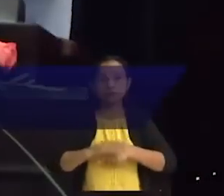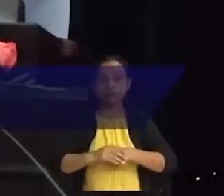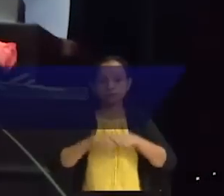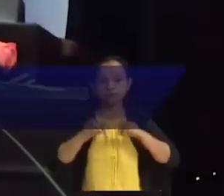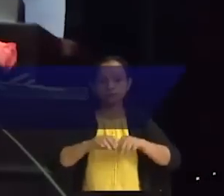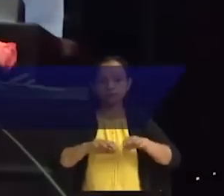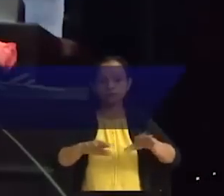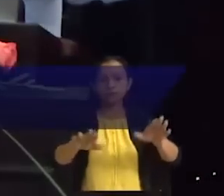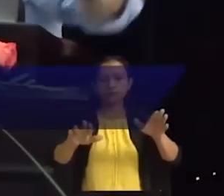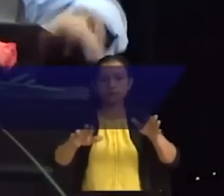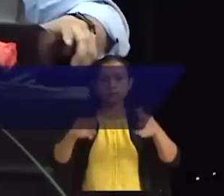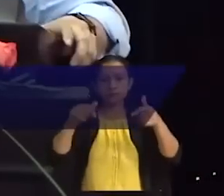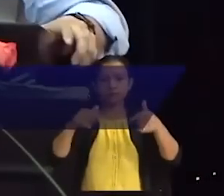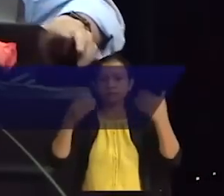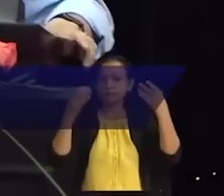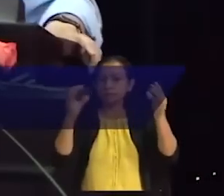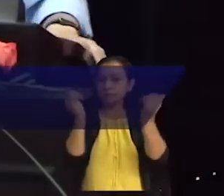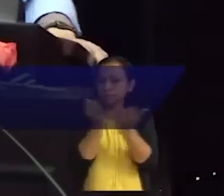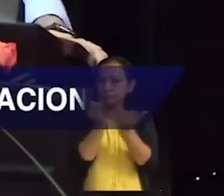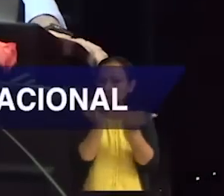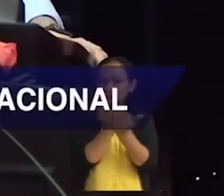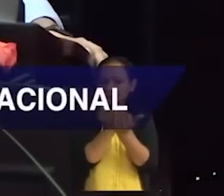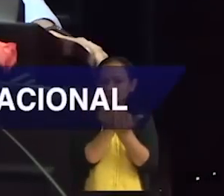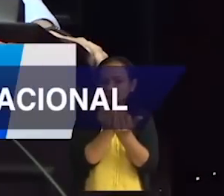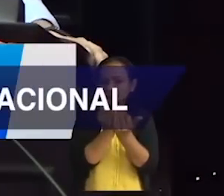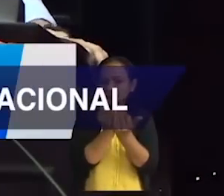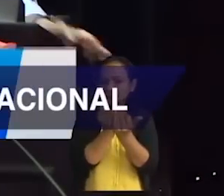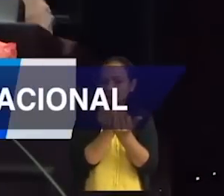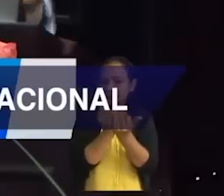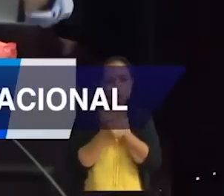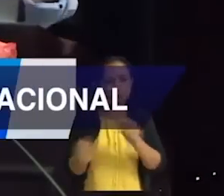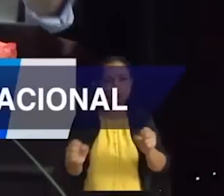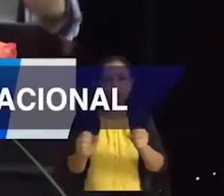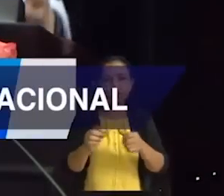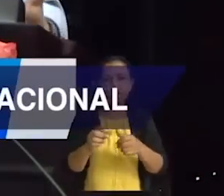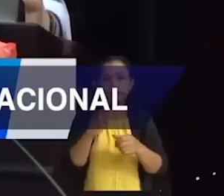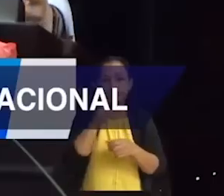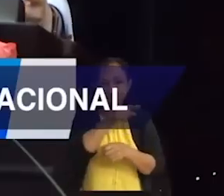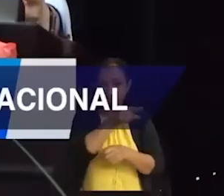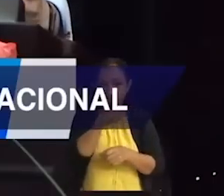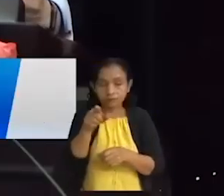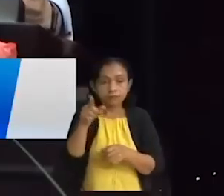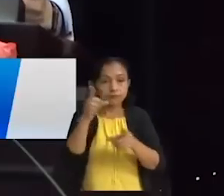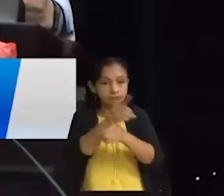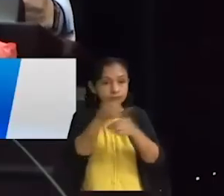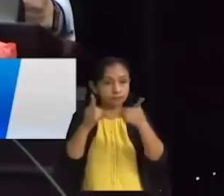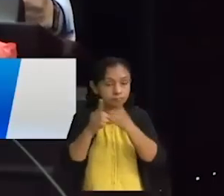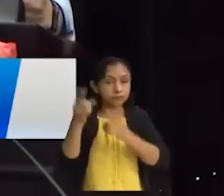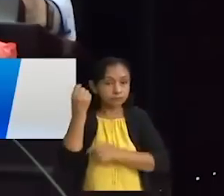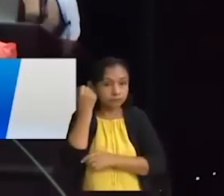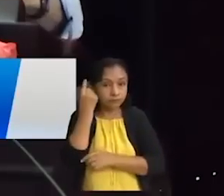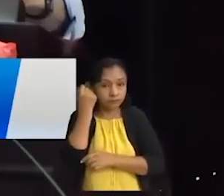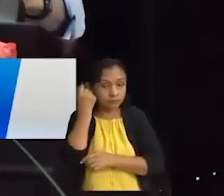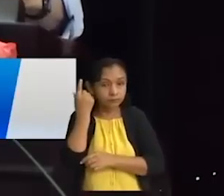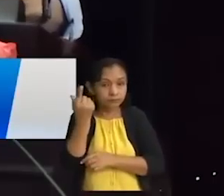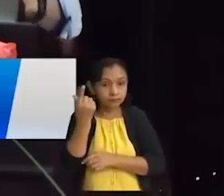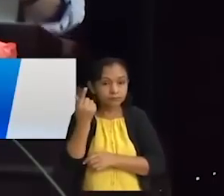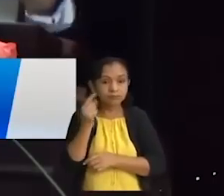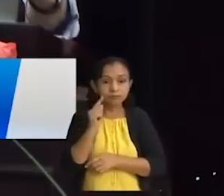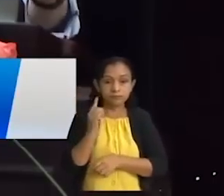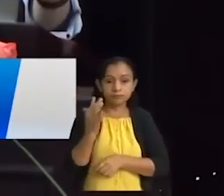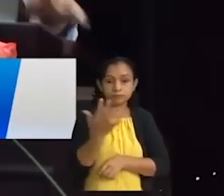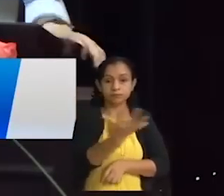como para que aquí las cosas sigan igual. Y eso lo deben de entender, y lo debemos de